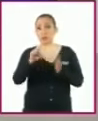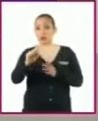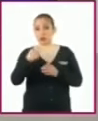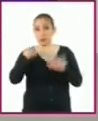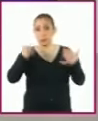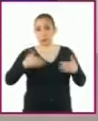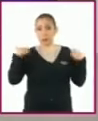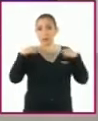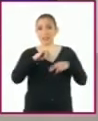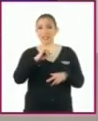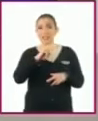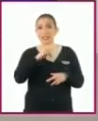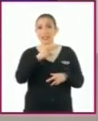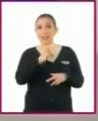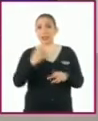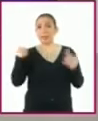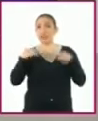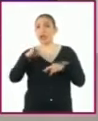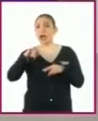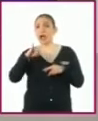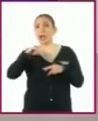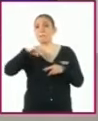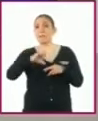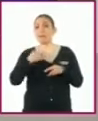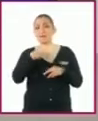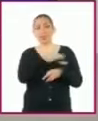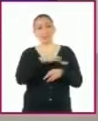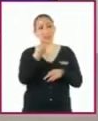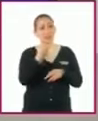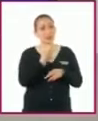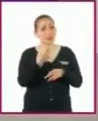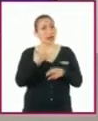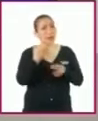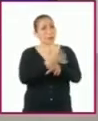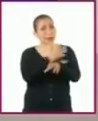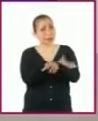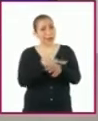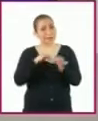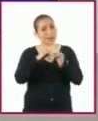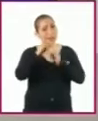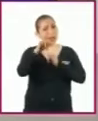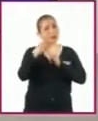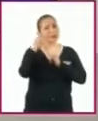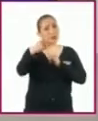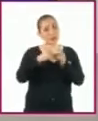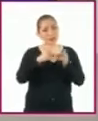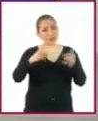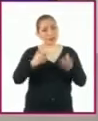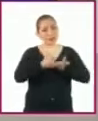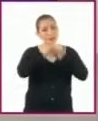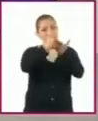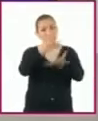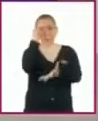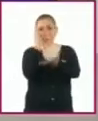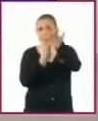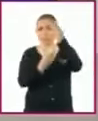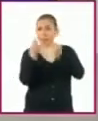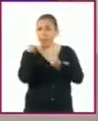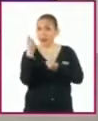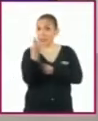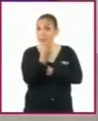Cintia. Yo soy el profesor Jaime y estamos felices de seguirles acompañando a la distancia en su desarrollo y adquisición de los